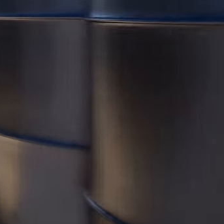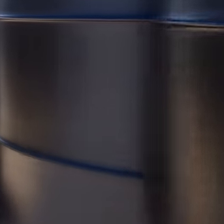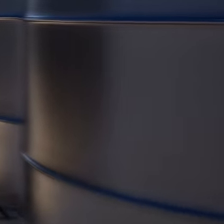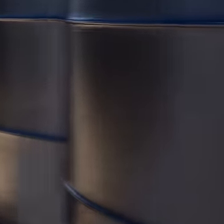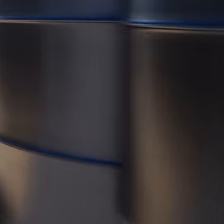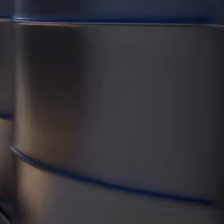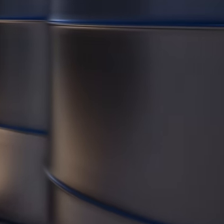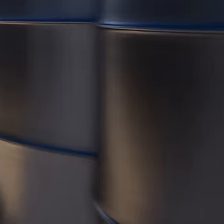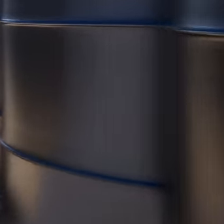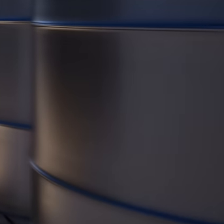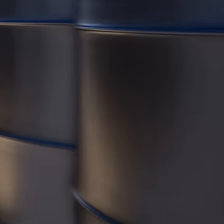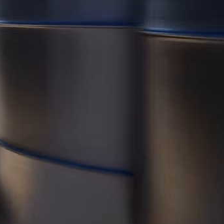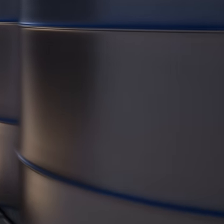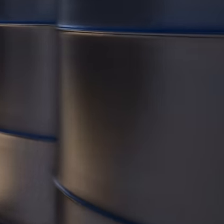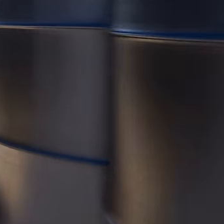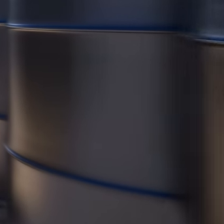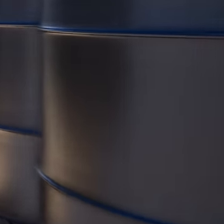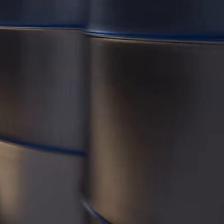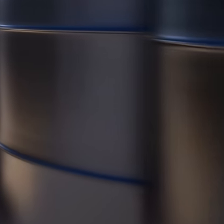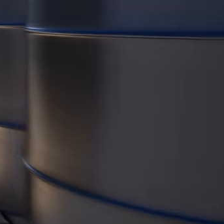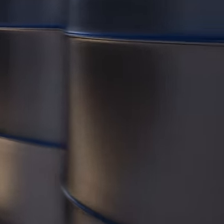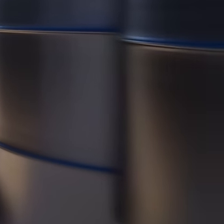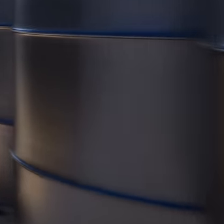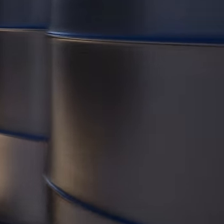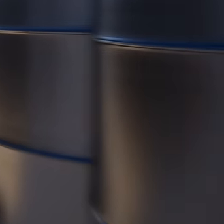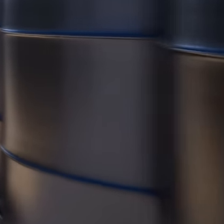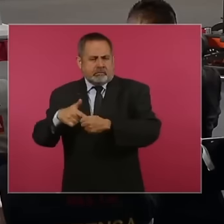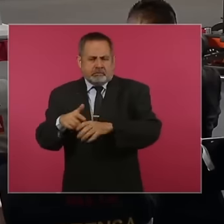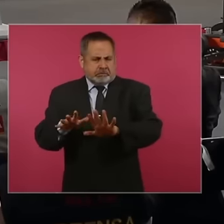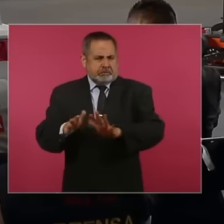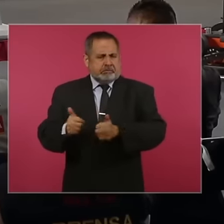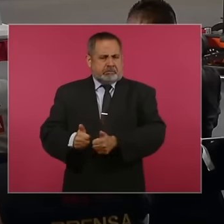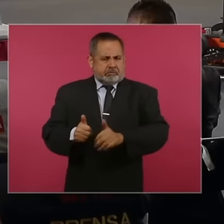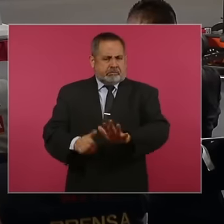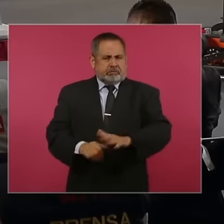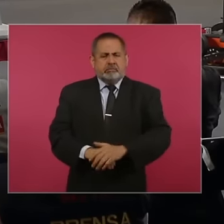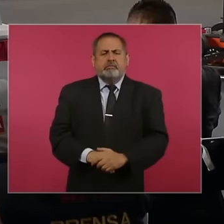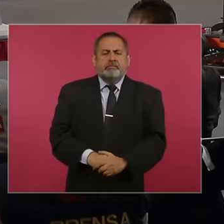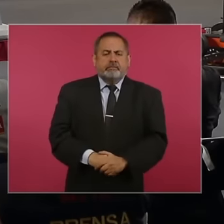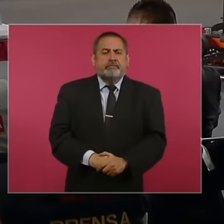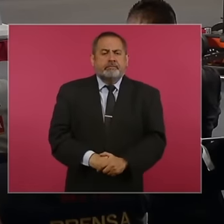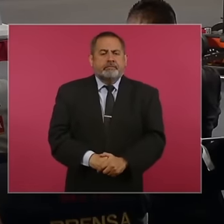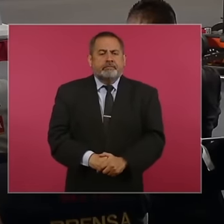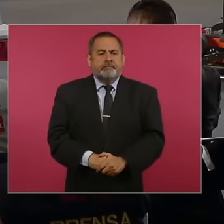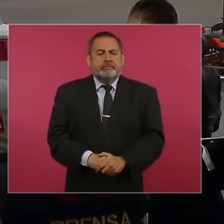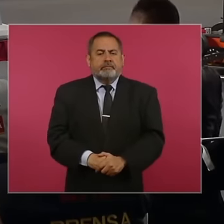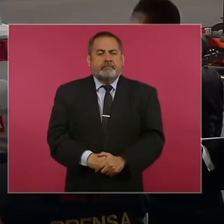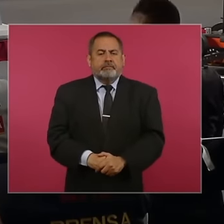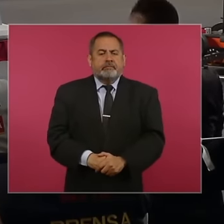refinación. ¿Para la refinación? Sí, sí, sí. ¿Ese plan es